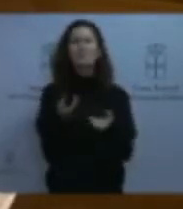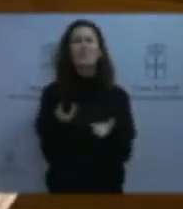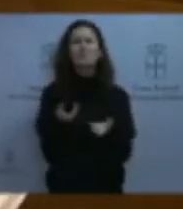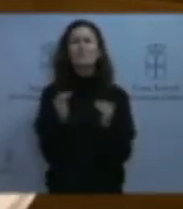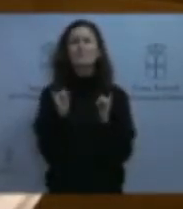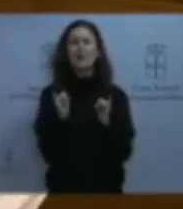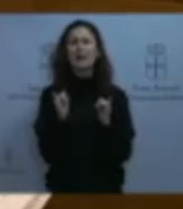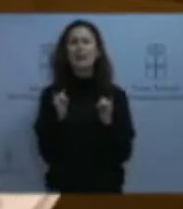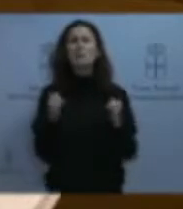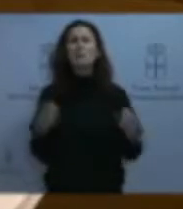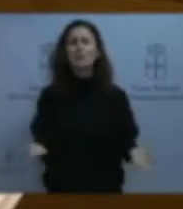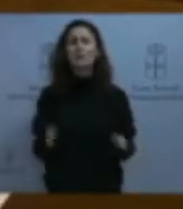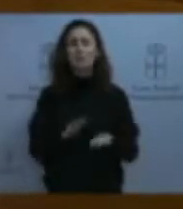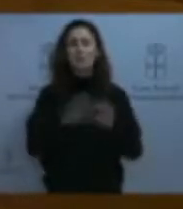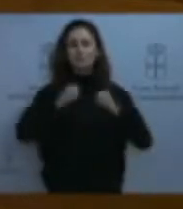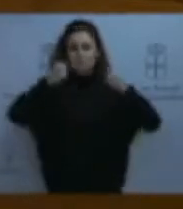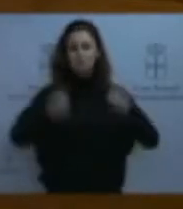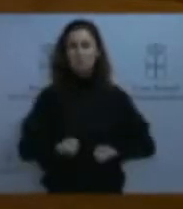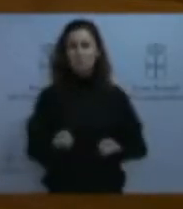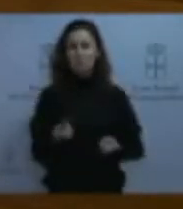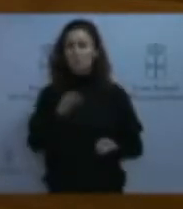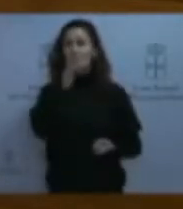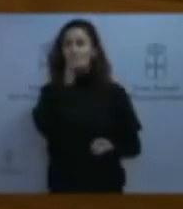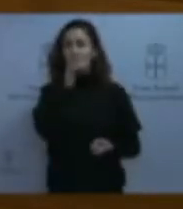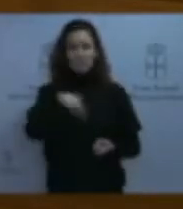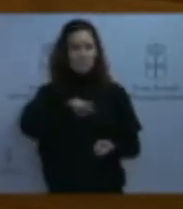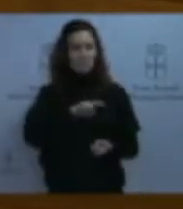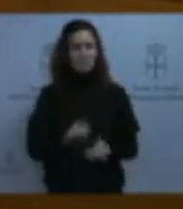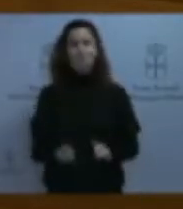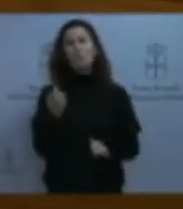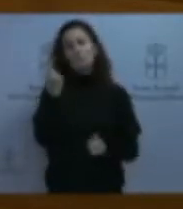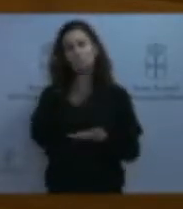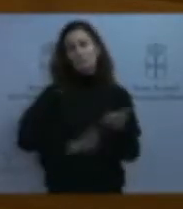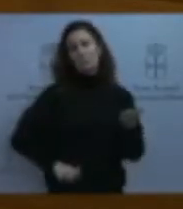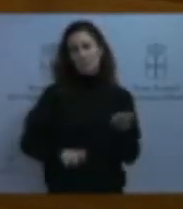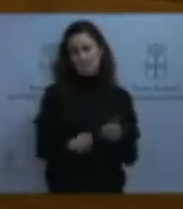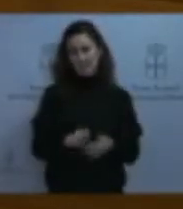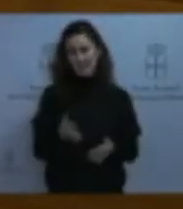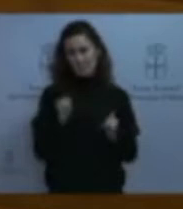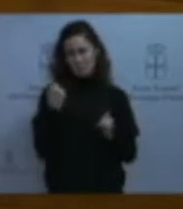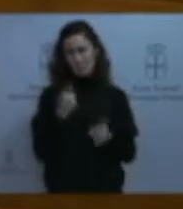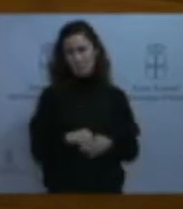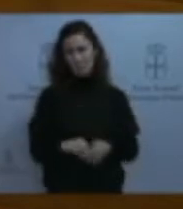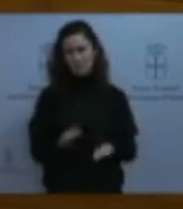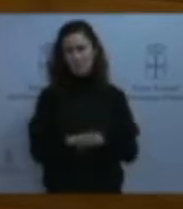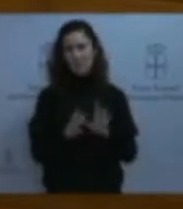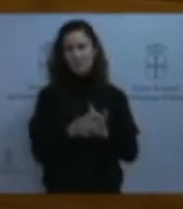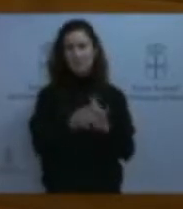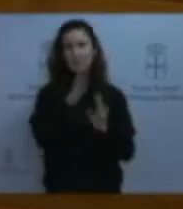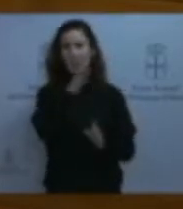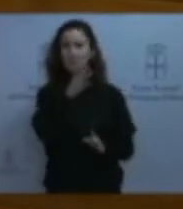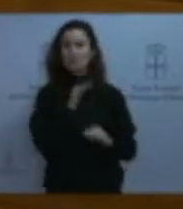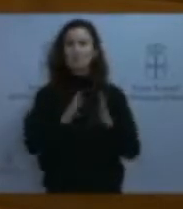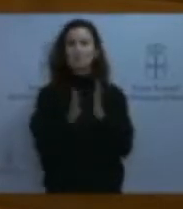para hacer esas aseveraciones? Yo no dispongo todavía de ni un solo informe por escrito, sobre las causas, sobre las